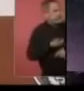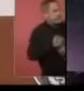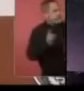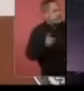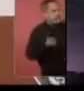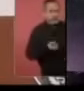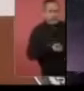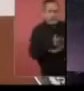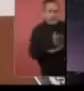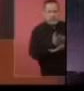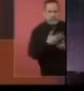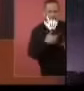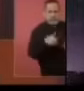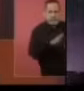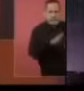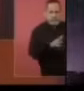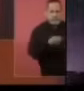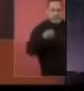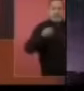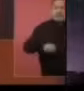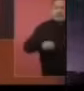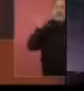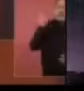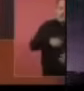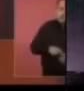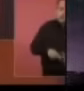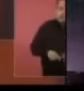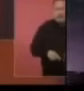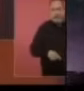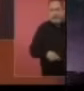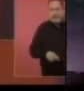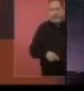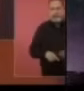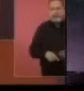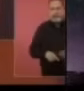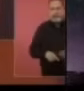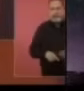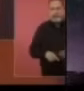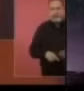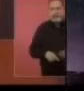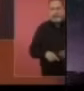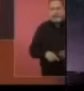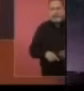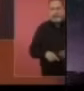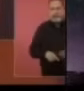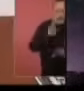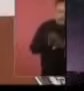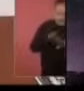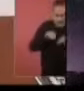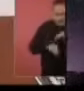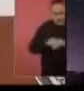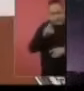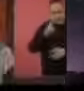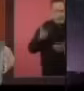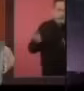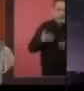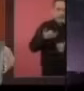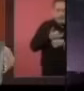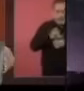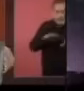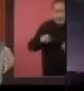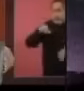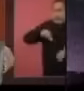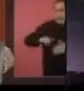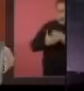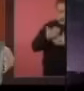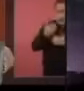tiene justificación. Vamos a escuchar rápidamente a Rosicela que dice por esta liberación que pidieron dos jueces justamente. Por